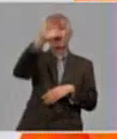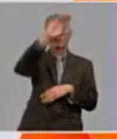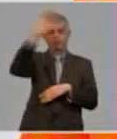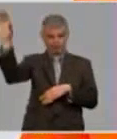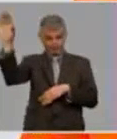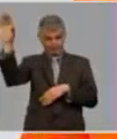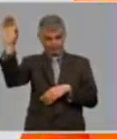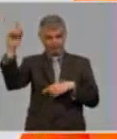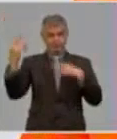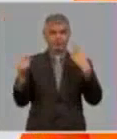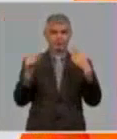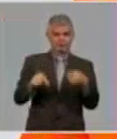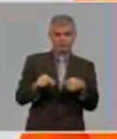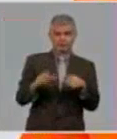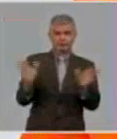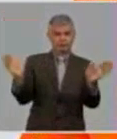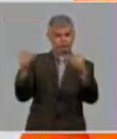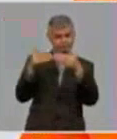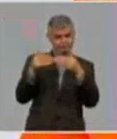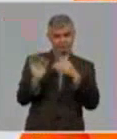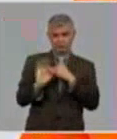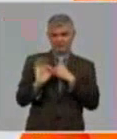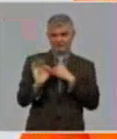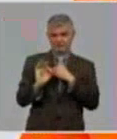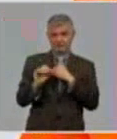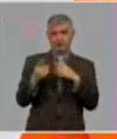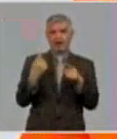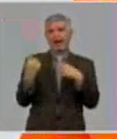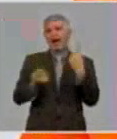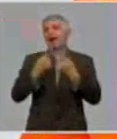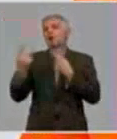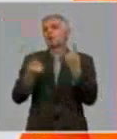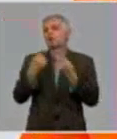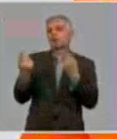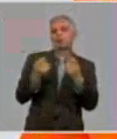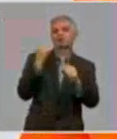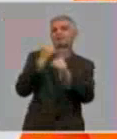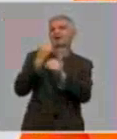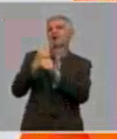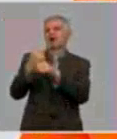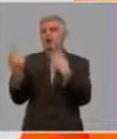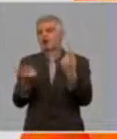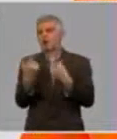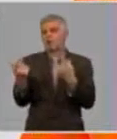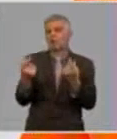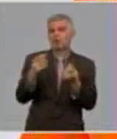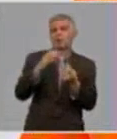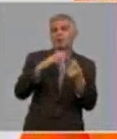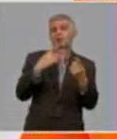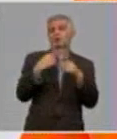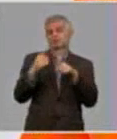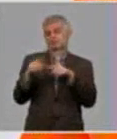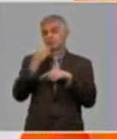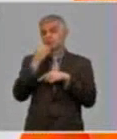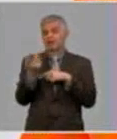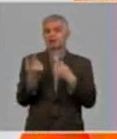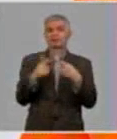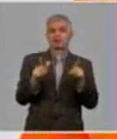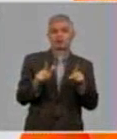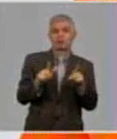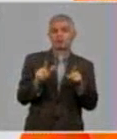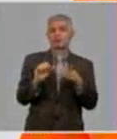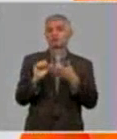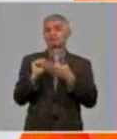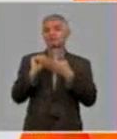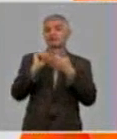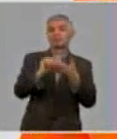sí, hay que decir que nuestros aeropuertos están operativos, implementando las recomendaciones de las medidas sanitarias, pero prestando